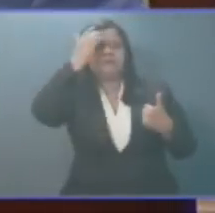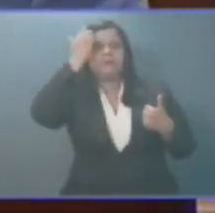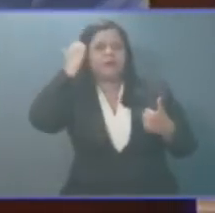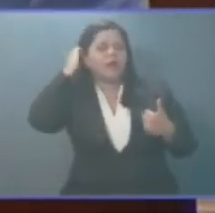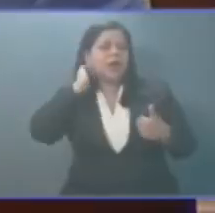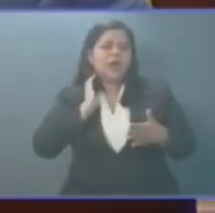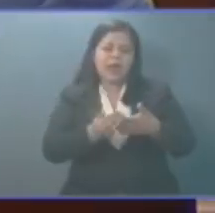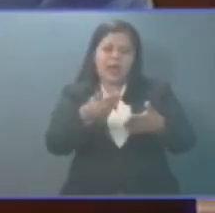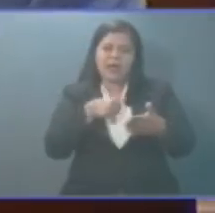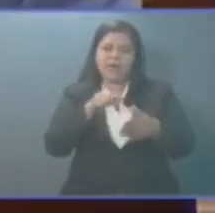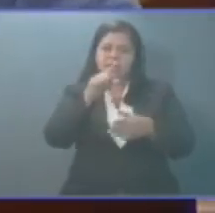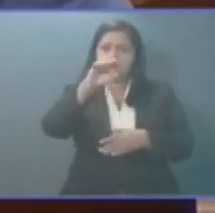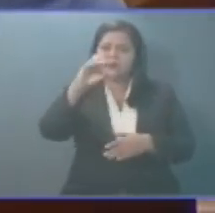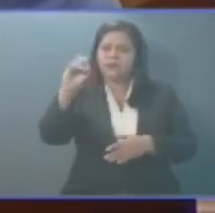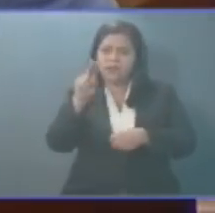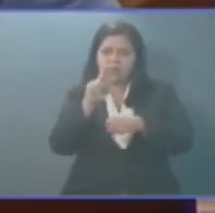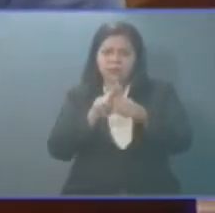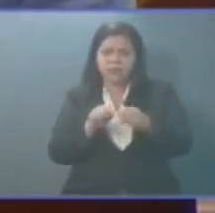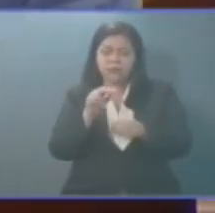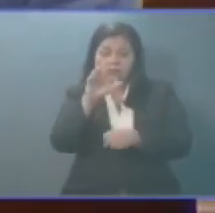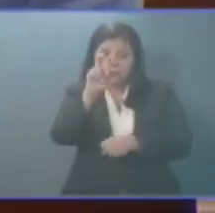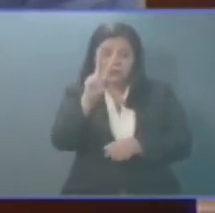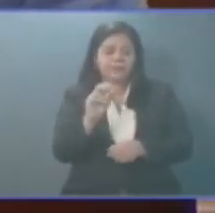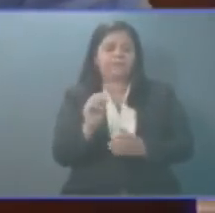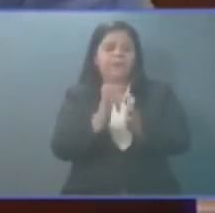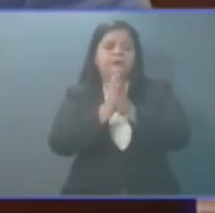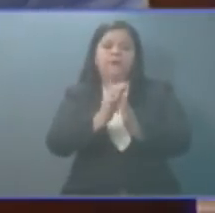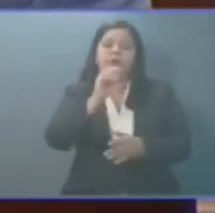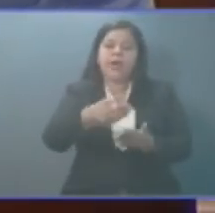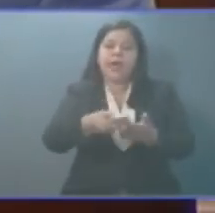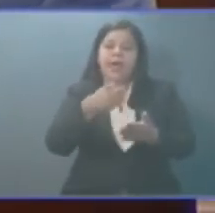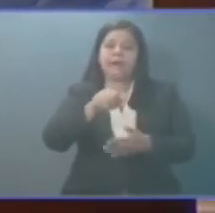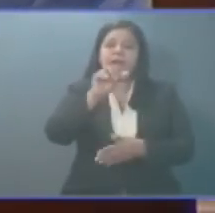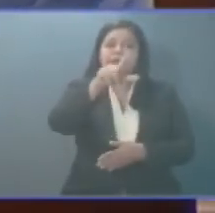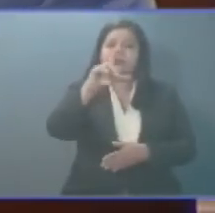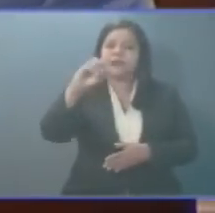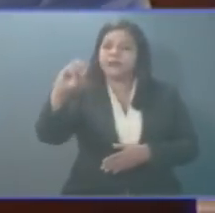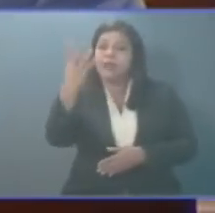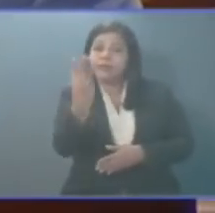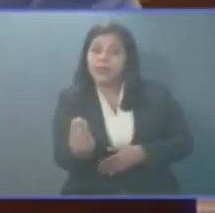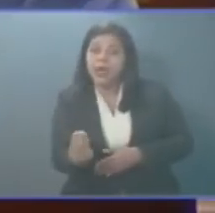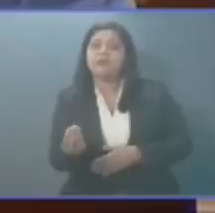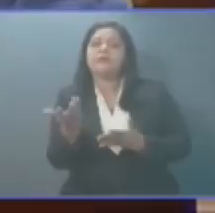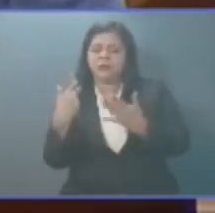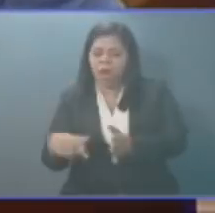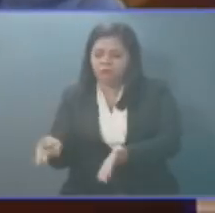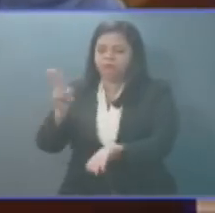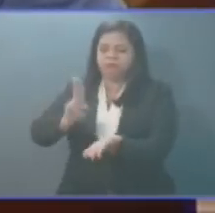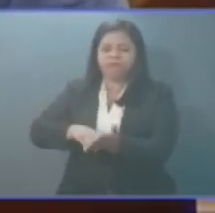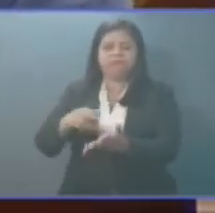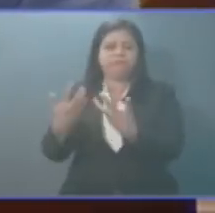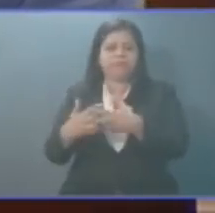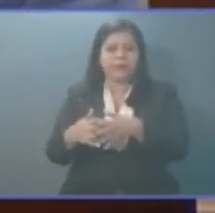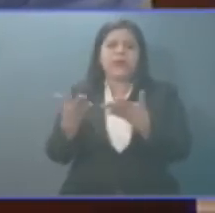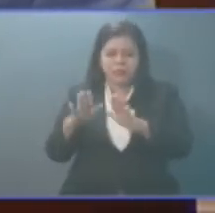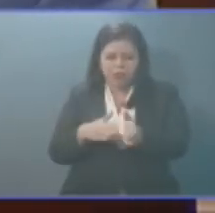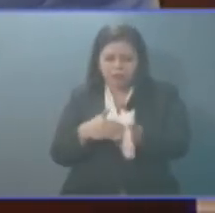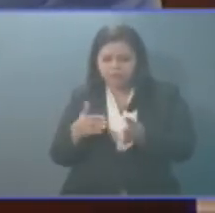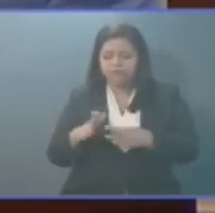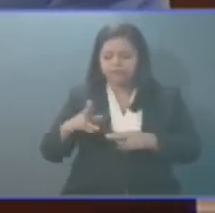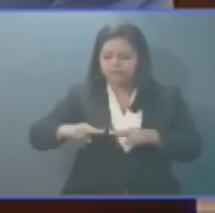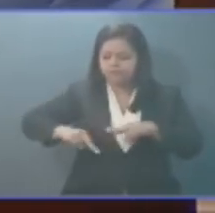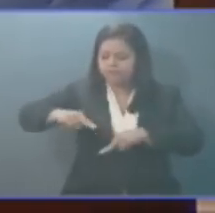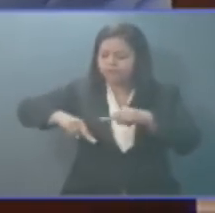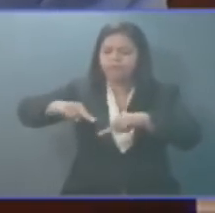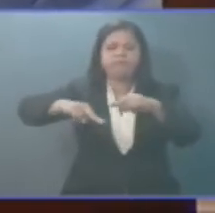días licitamos y adjudicamos esta obra. El bypass ahora sí se está convirtiendo en una realidad.